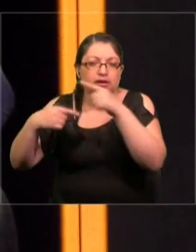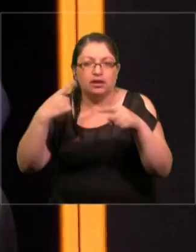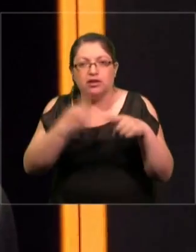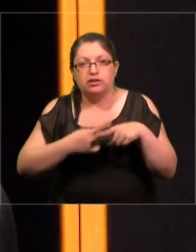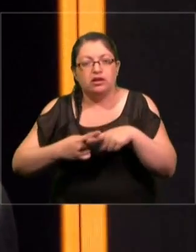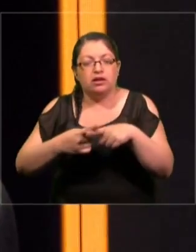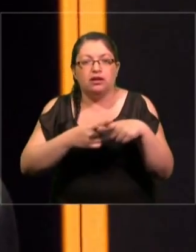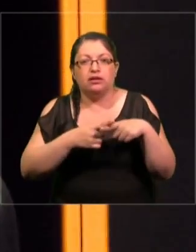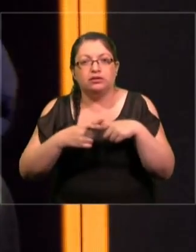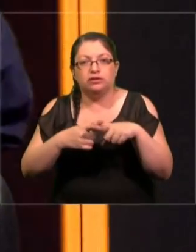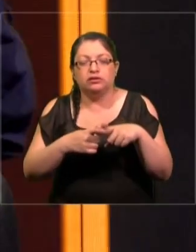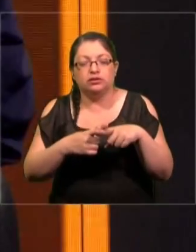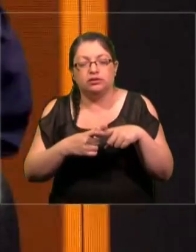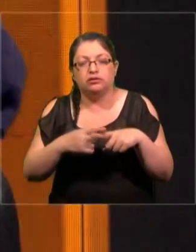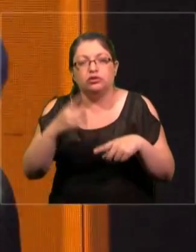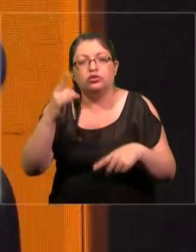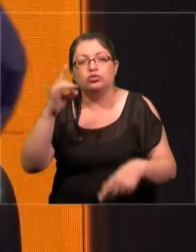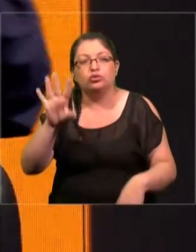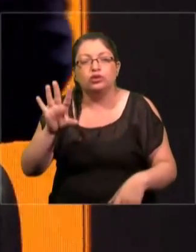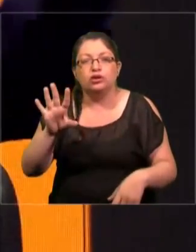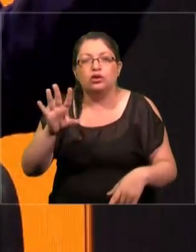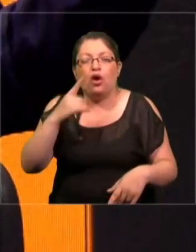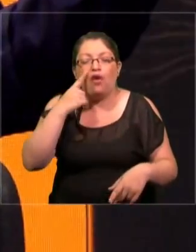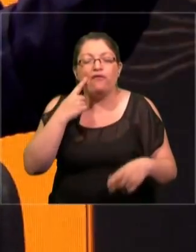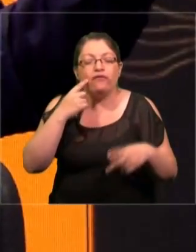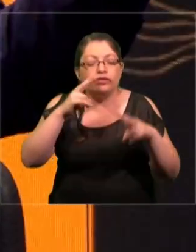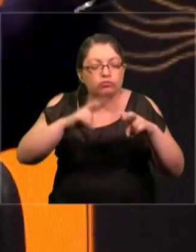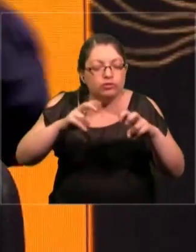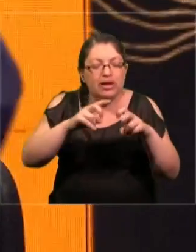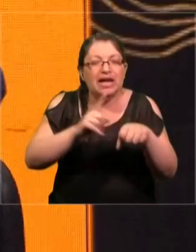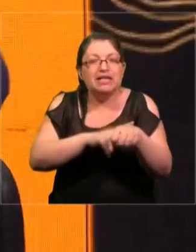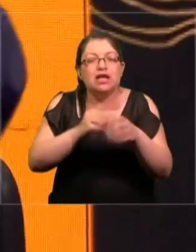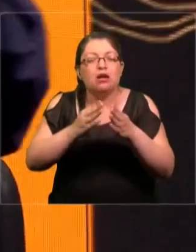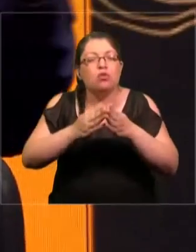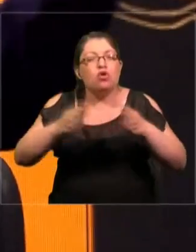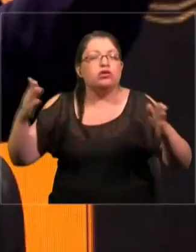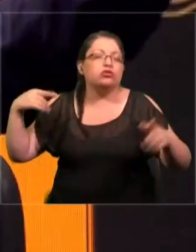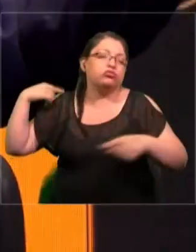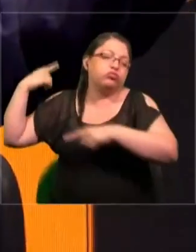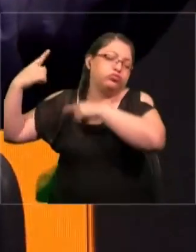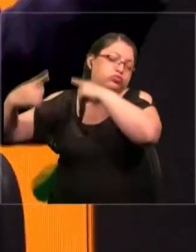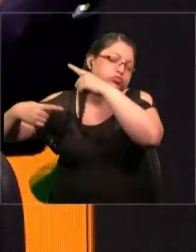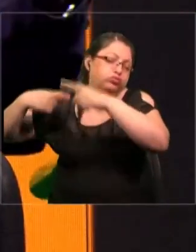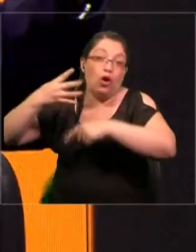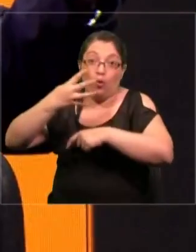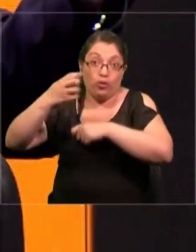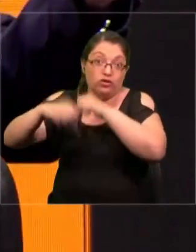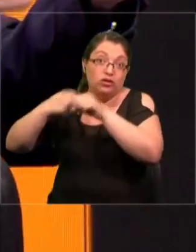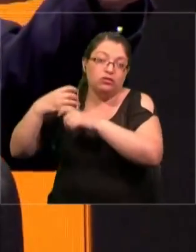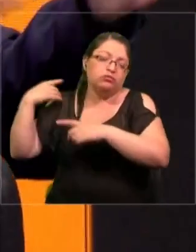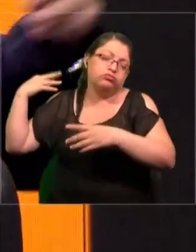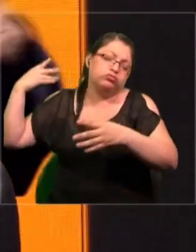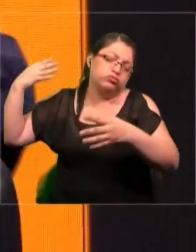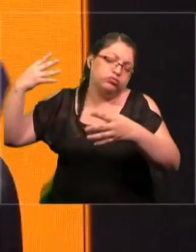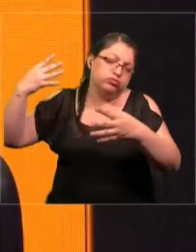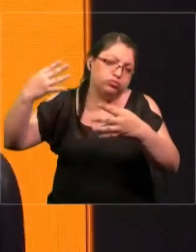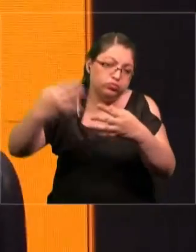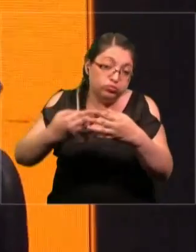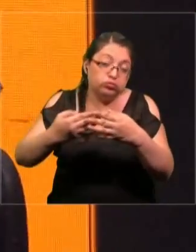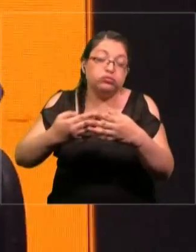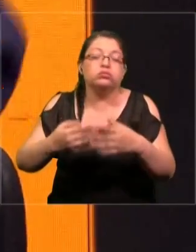no solo examina el tiempo largo, los problemas históricos de arrastre de 400 años y de menor